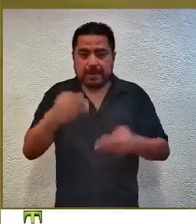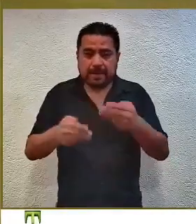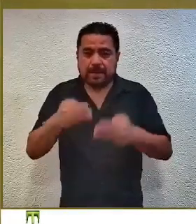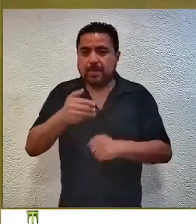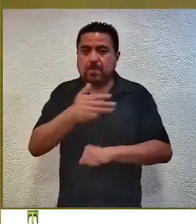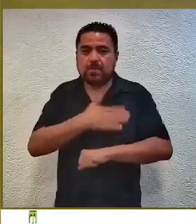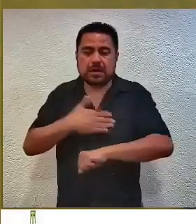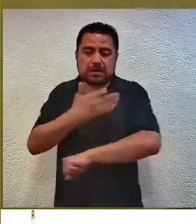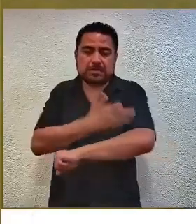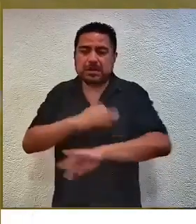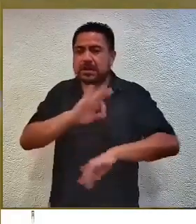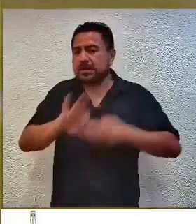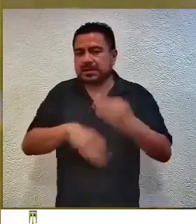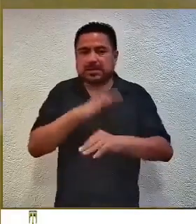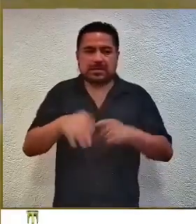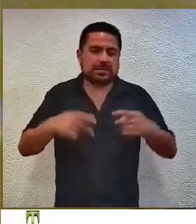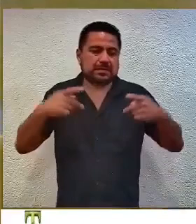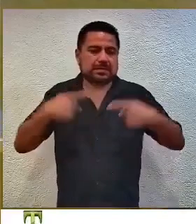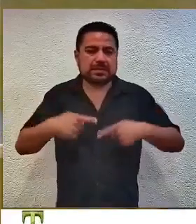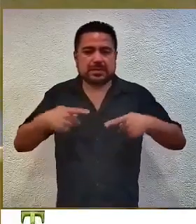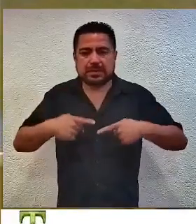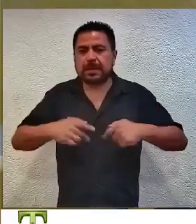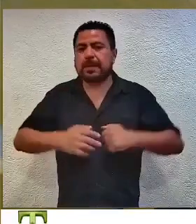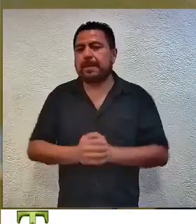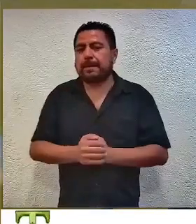Buenas tardes a todas, buenas tardes a todos.